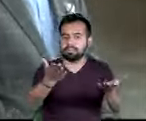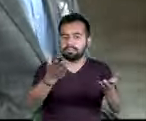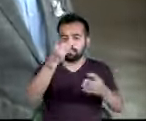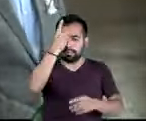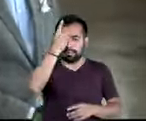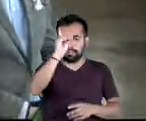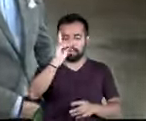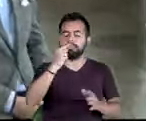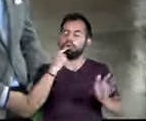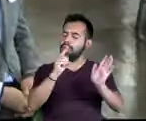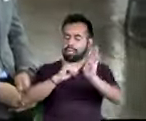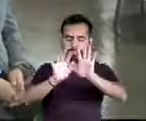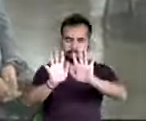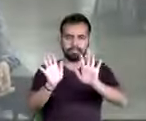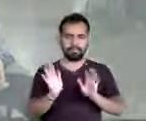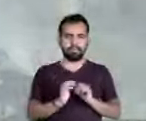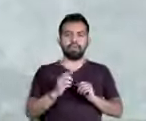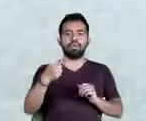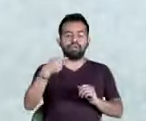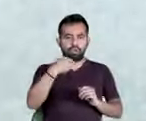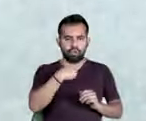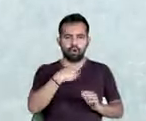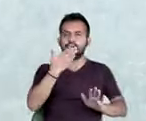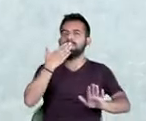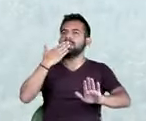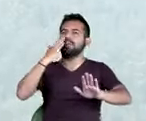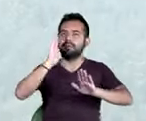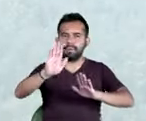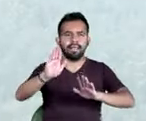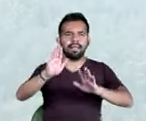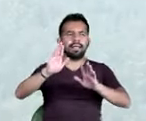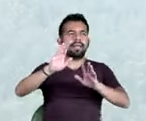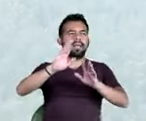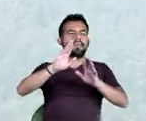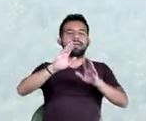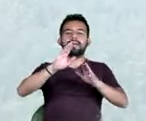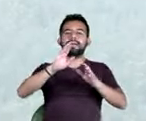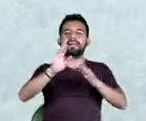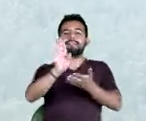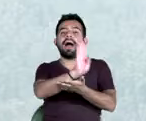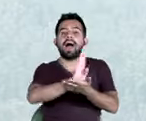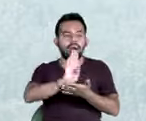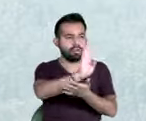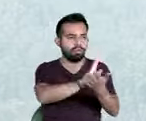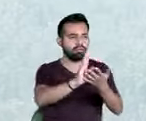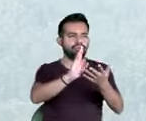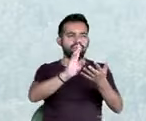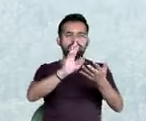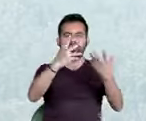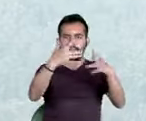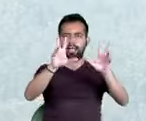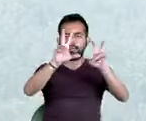yo comprometí, como lo he hecho, una regularización masiva de barrios, no tiene sentido que le quiten